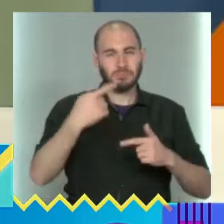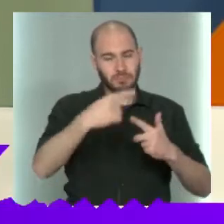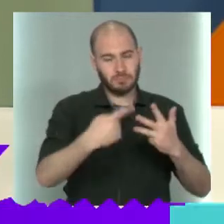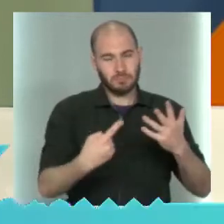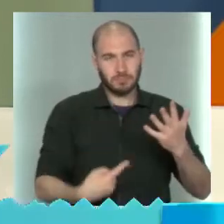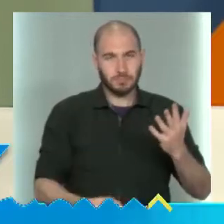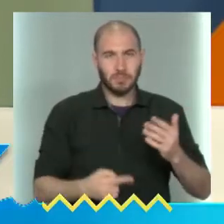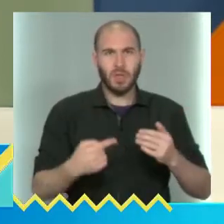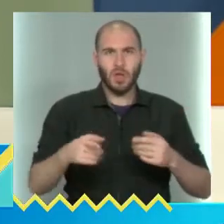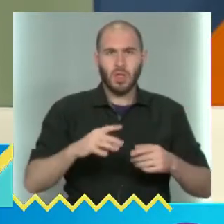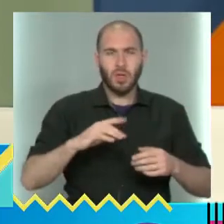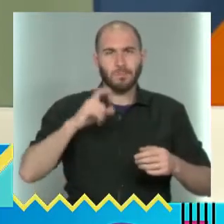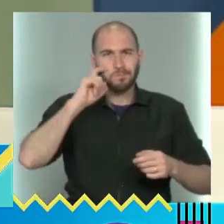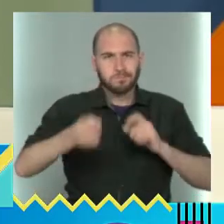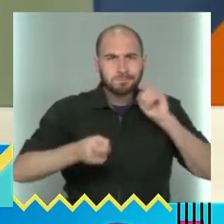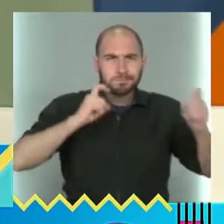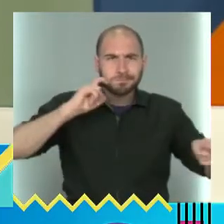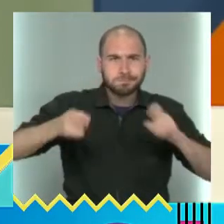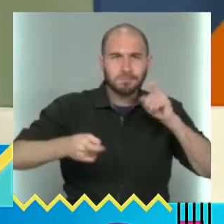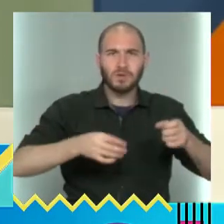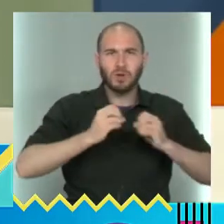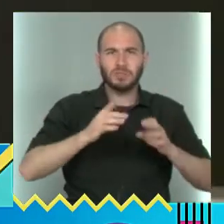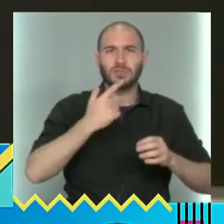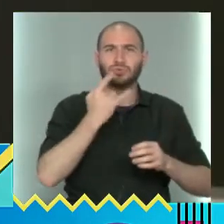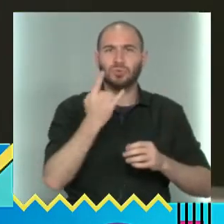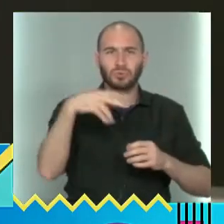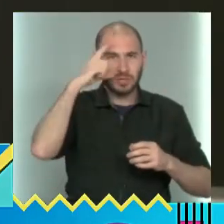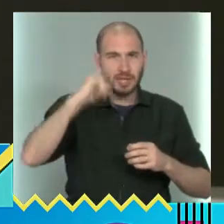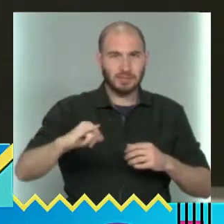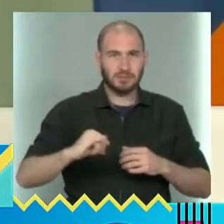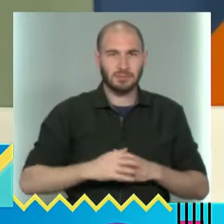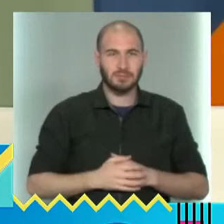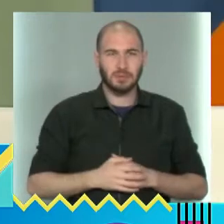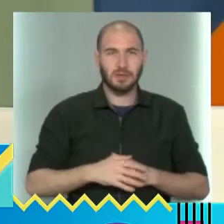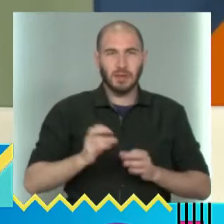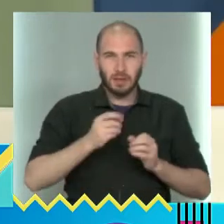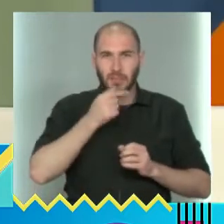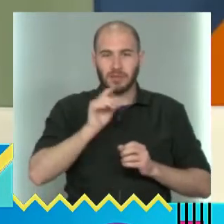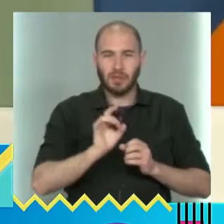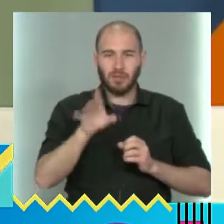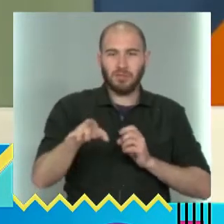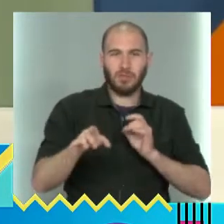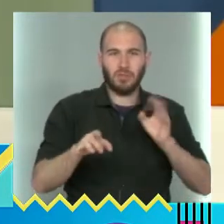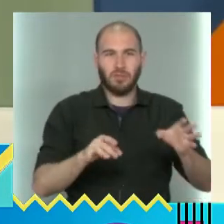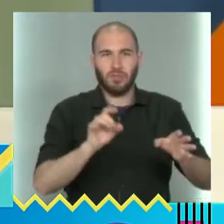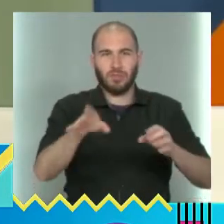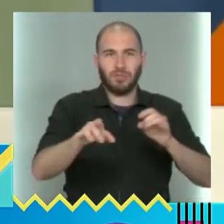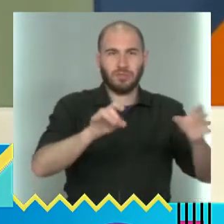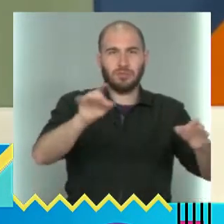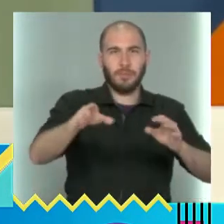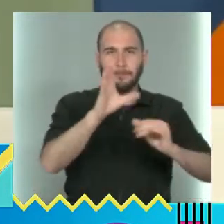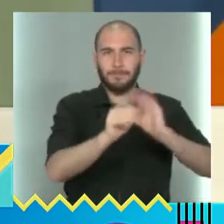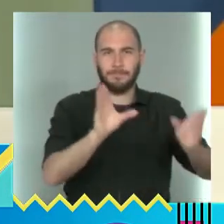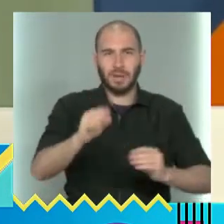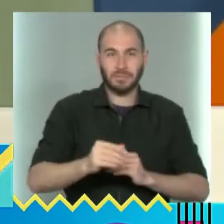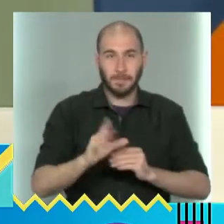serie de levantamientos que comenzó en Túnez, y bueno, se fue como contagiando, como se le dice, a otros